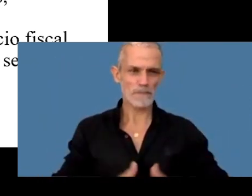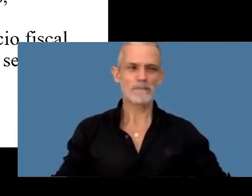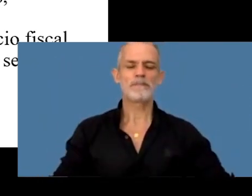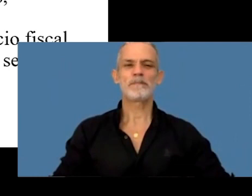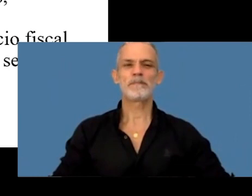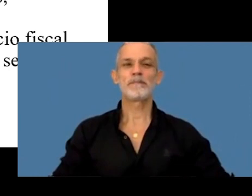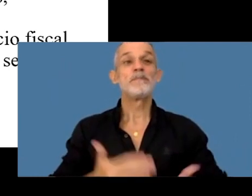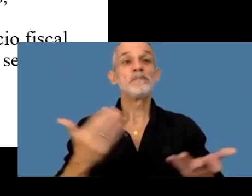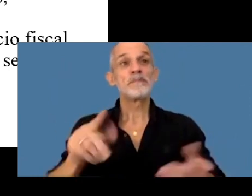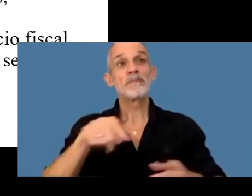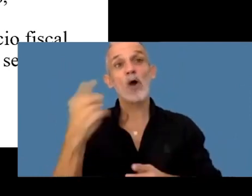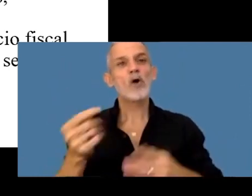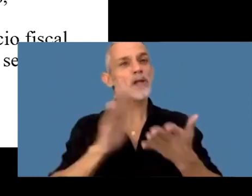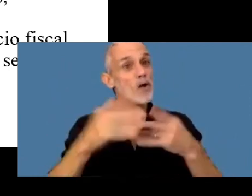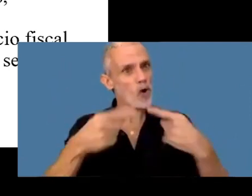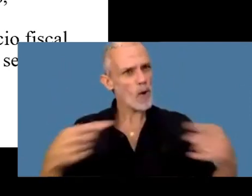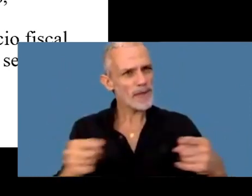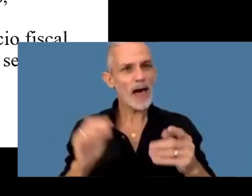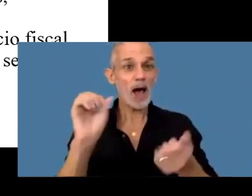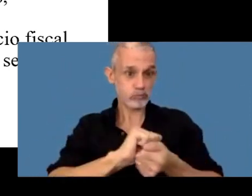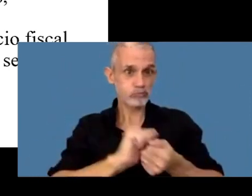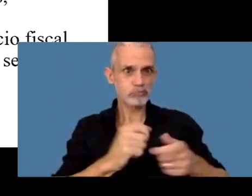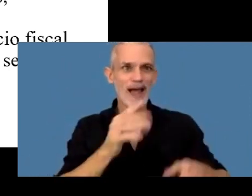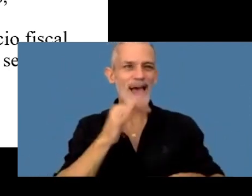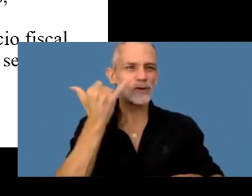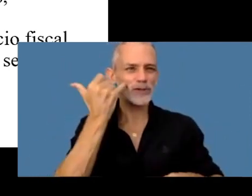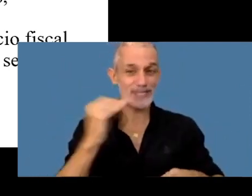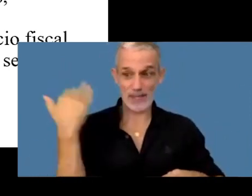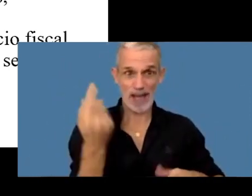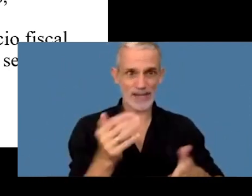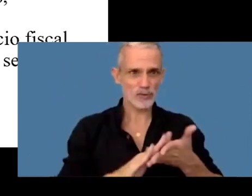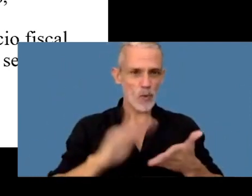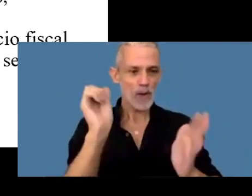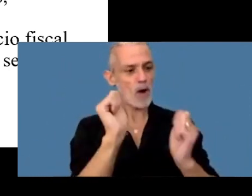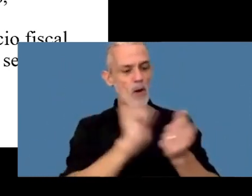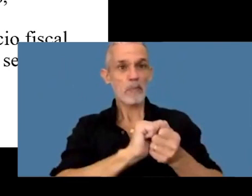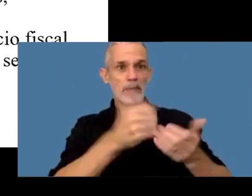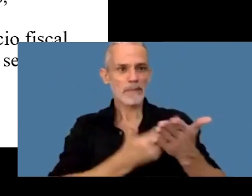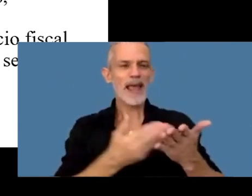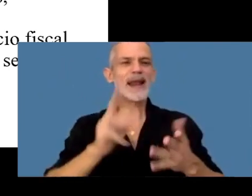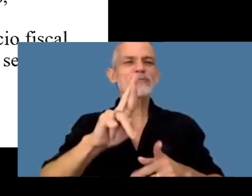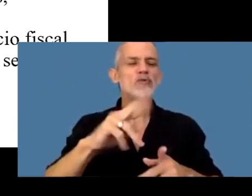Otra novedad publicada el 14 de mayo fue la Resolución General